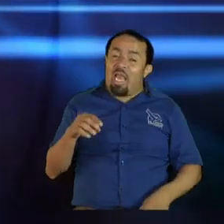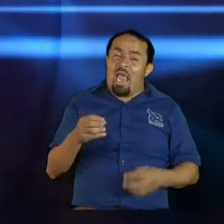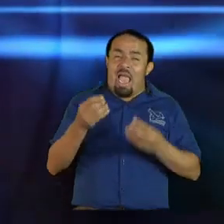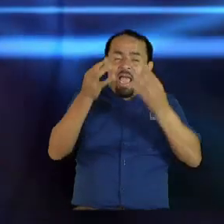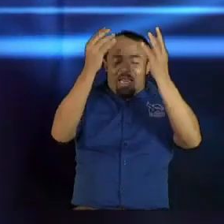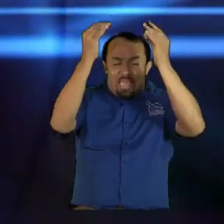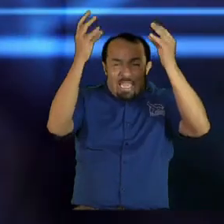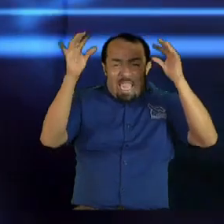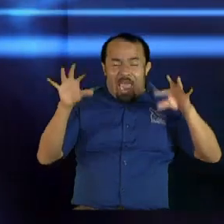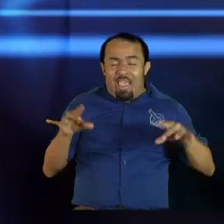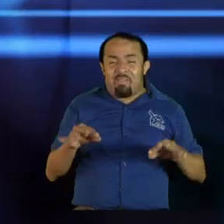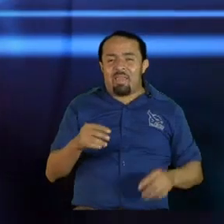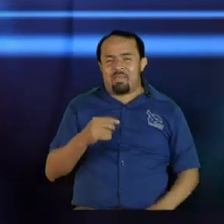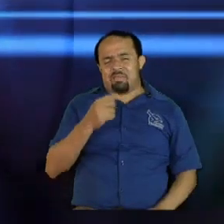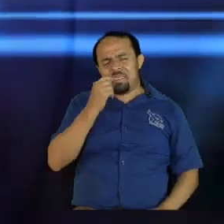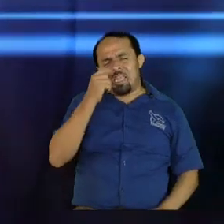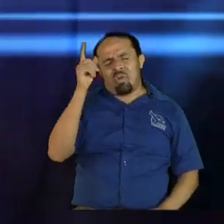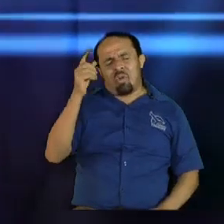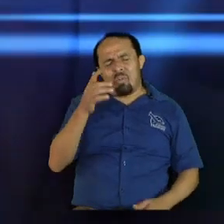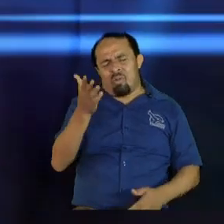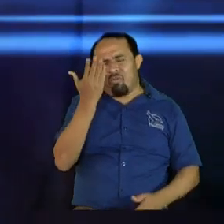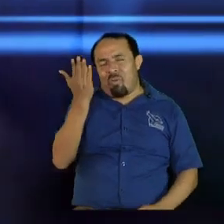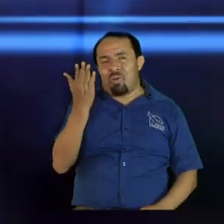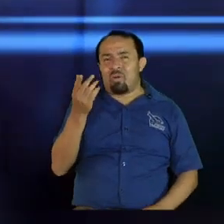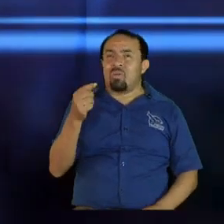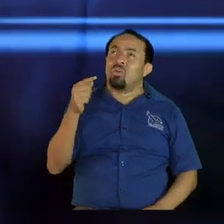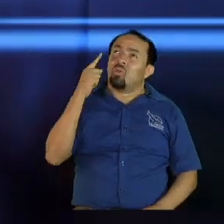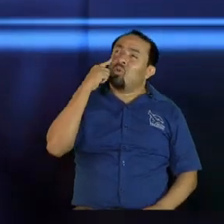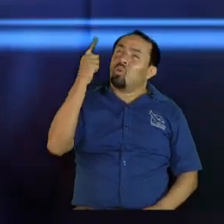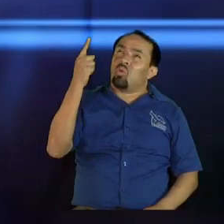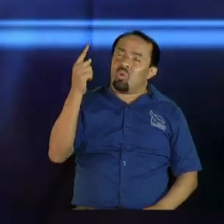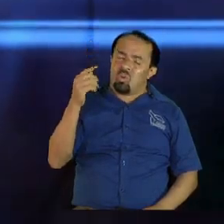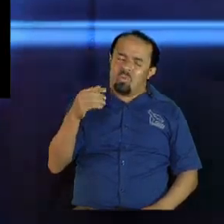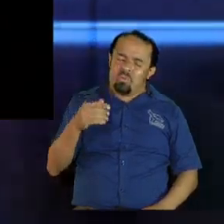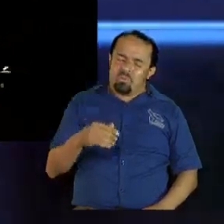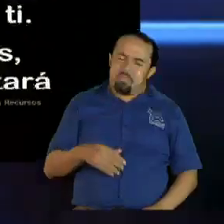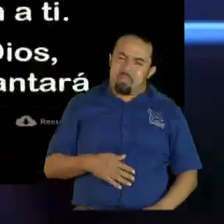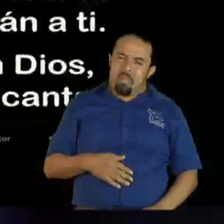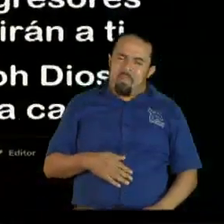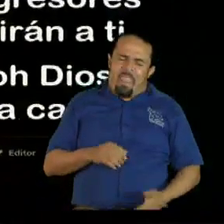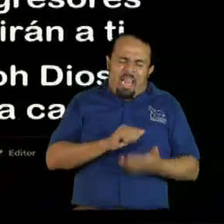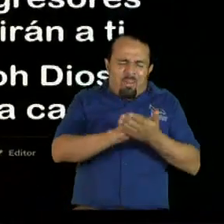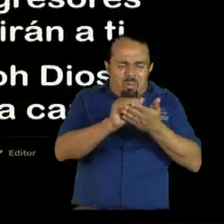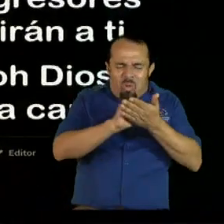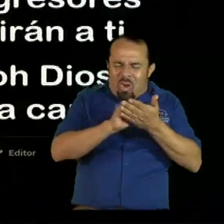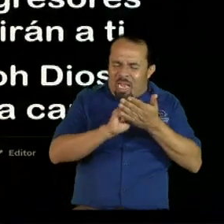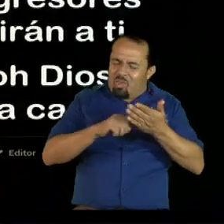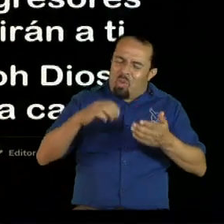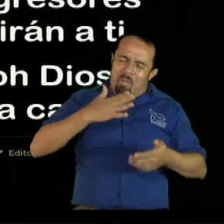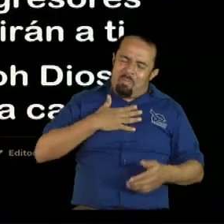huesos que has quebrantado. Esconde tu rostro mis pecados. Borra todas mis iniquidades.